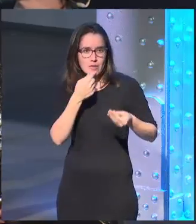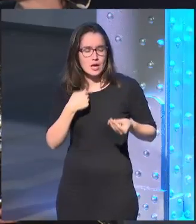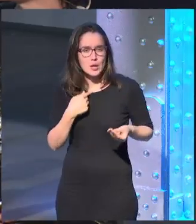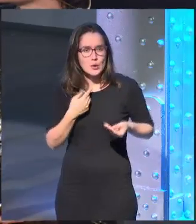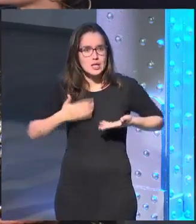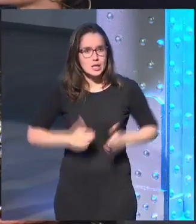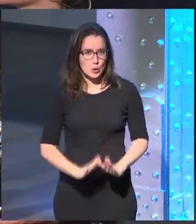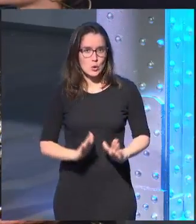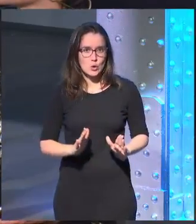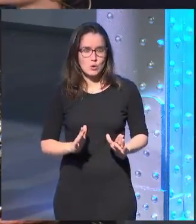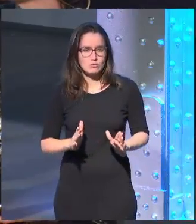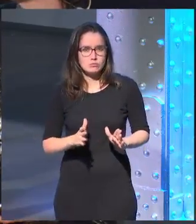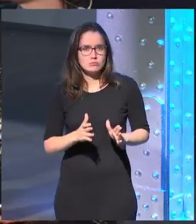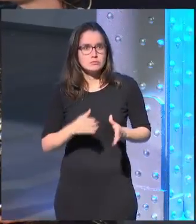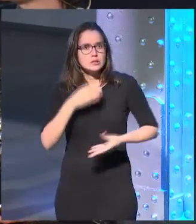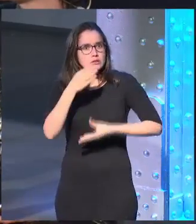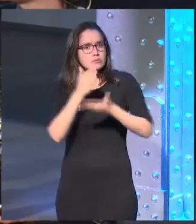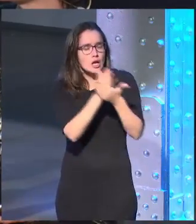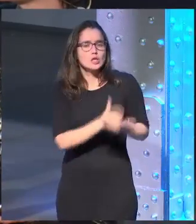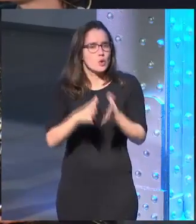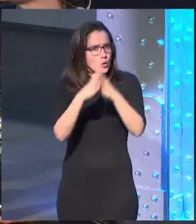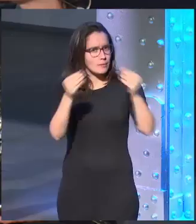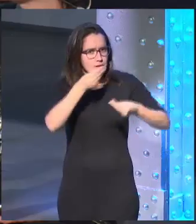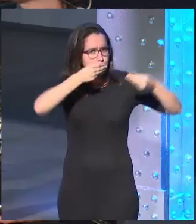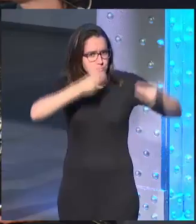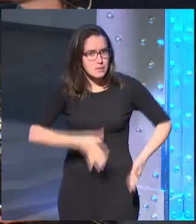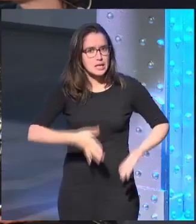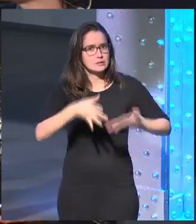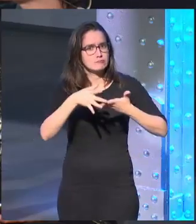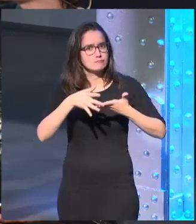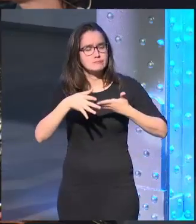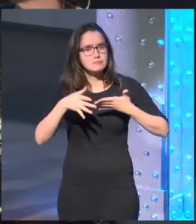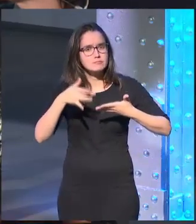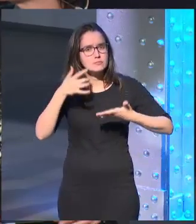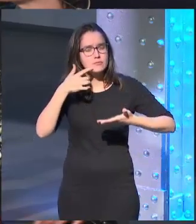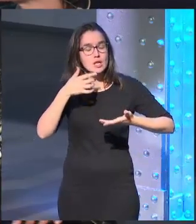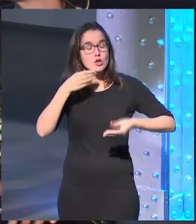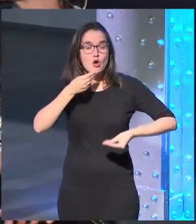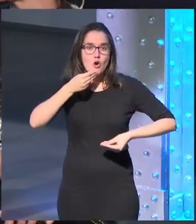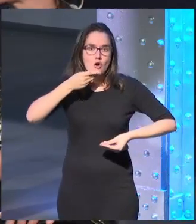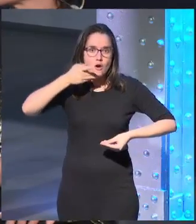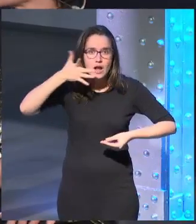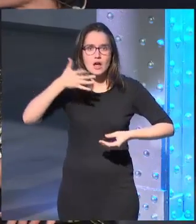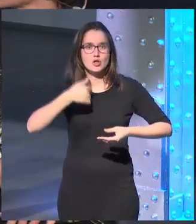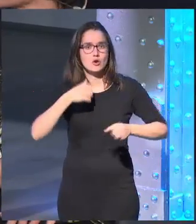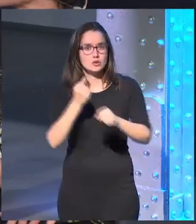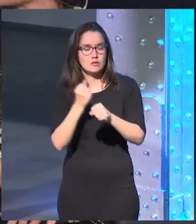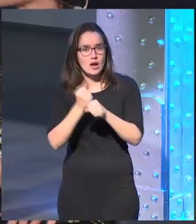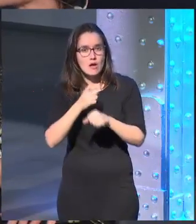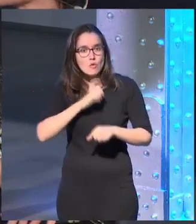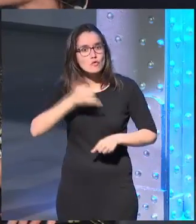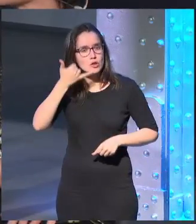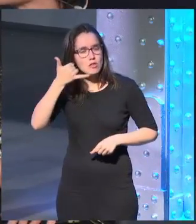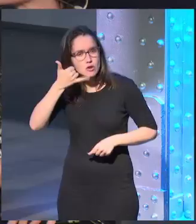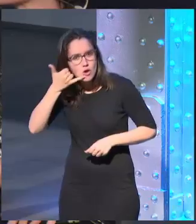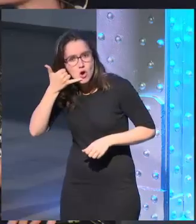hijo, haz una buena carrera universitaria, una buena universidad. Les hubiera gustado que hubiera trabajado en un Telefónica, en Iberdrola,